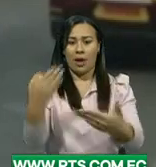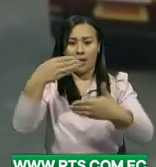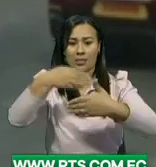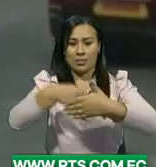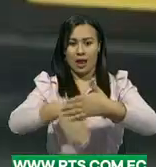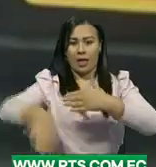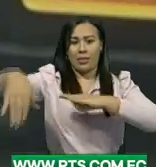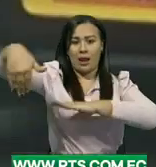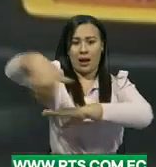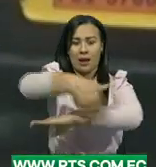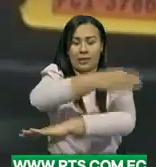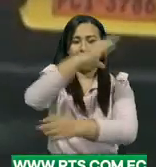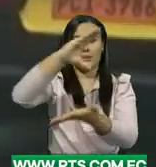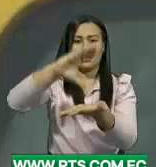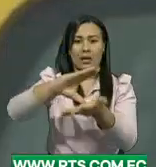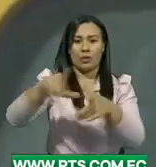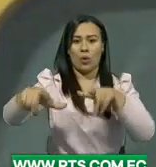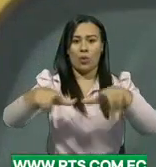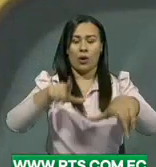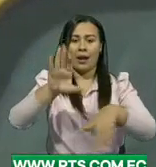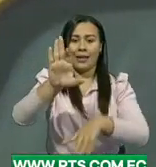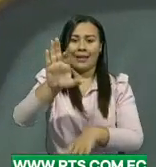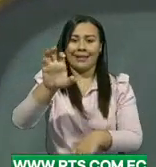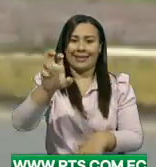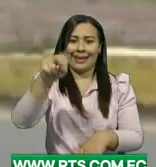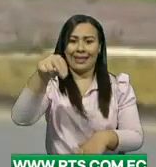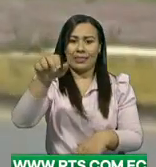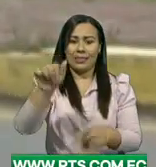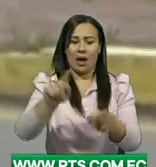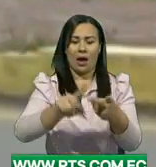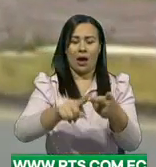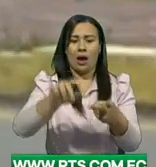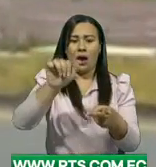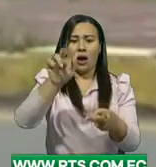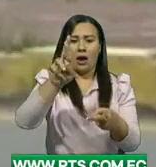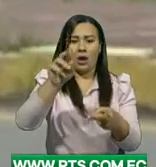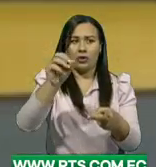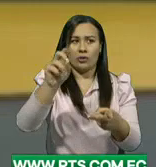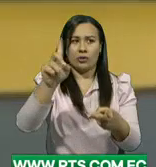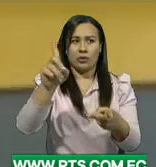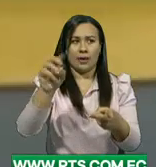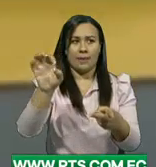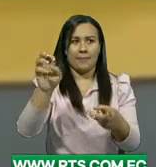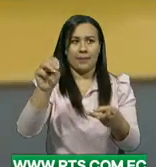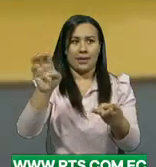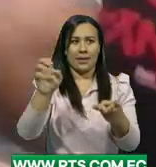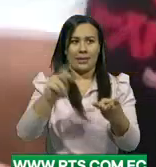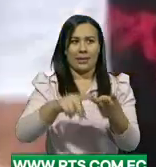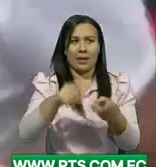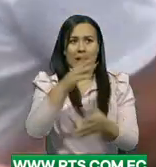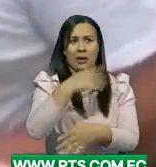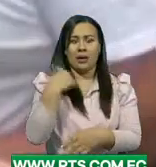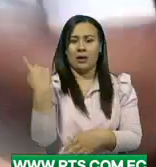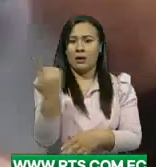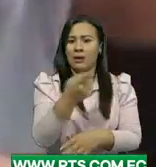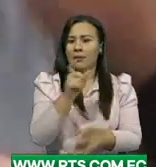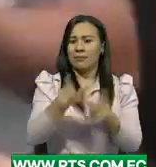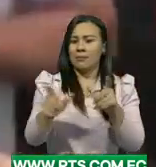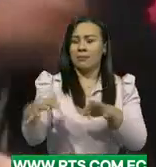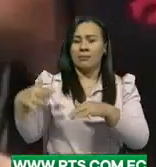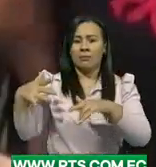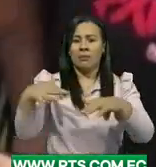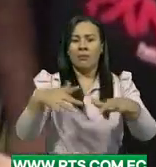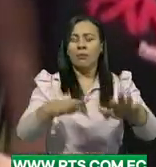salidas y las calles céntricas de Tena, Archidona y Arosemena Tola fueron cerradas por los transportistas de Napo. Que aquí el problema que tiene es del